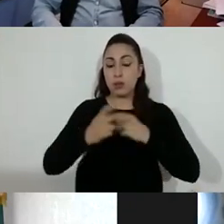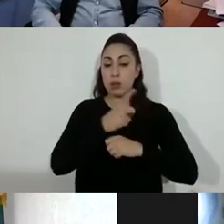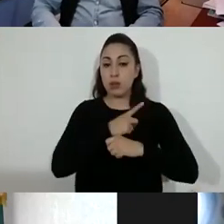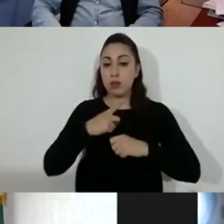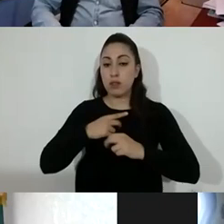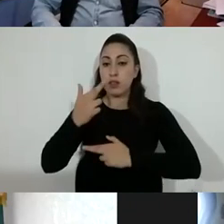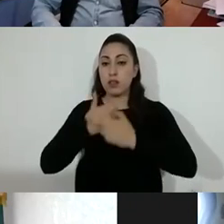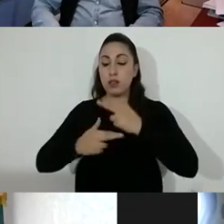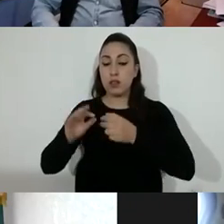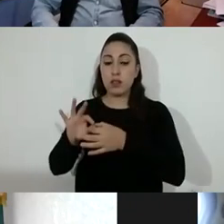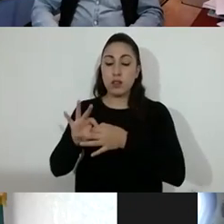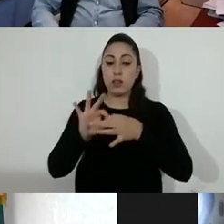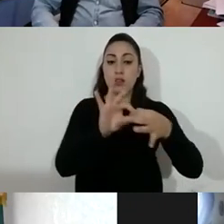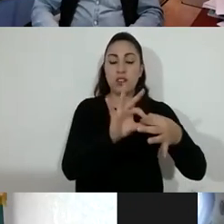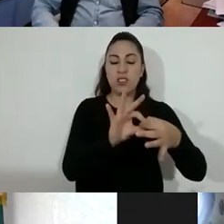a